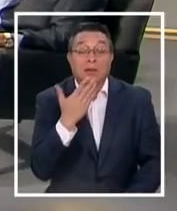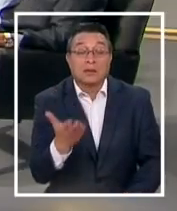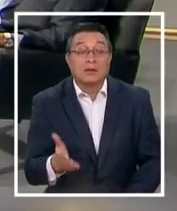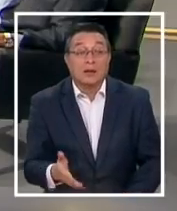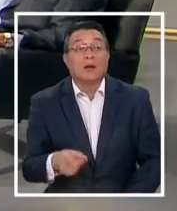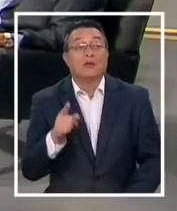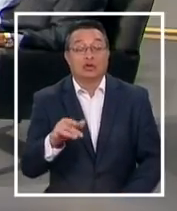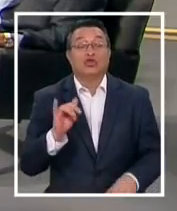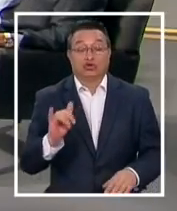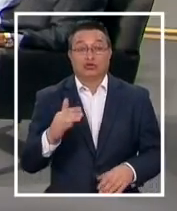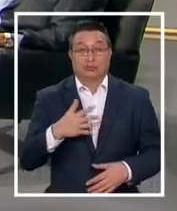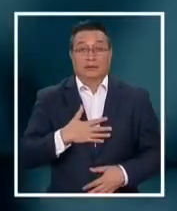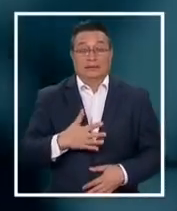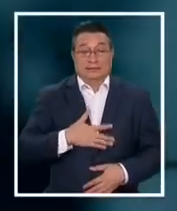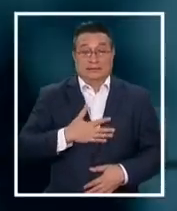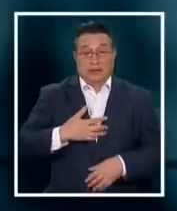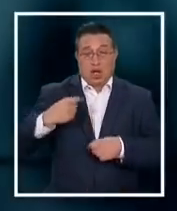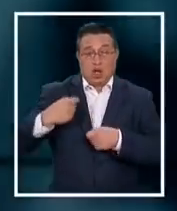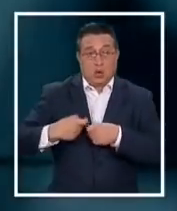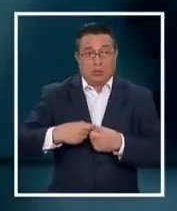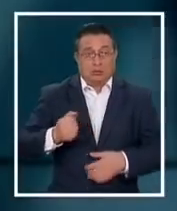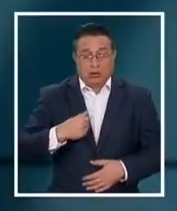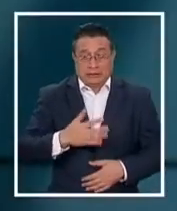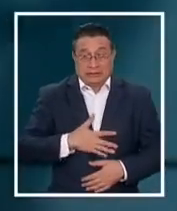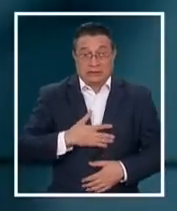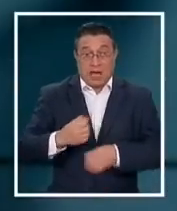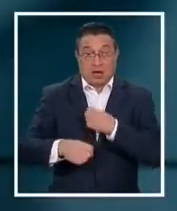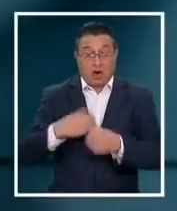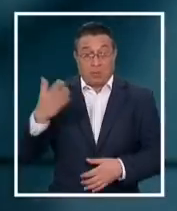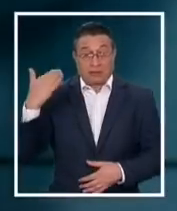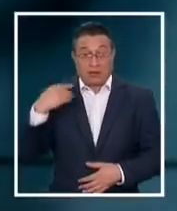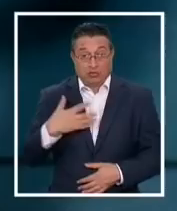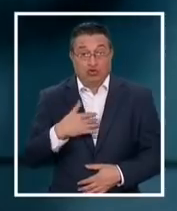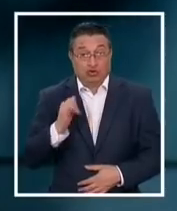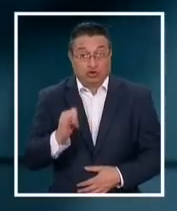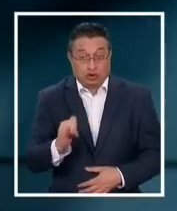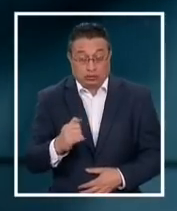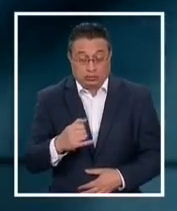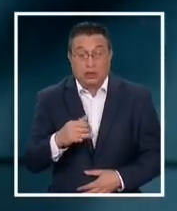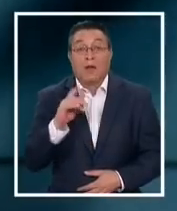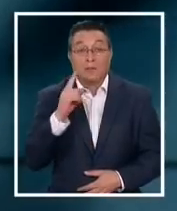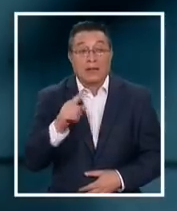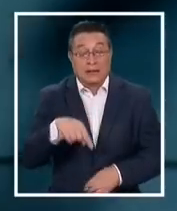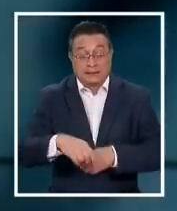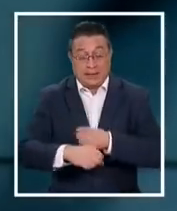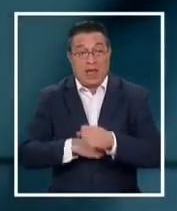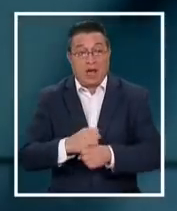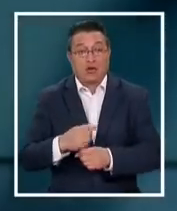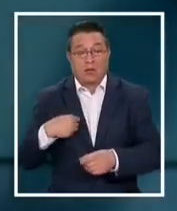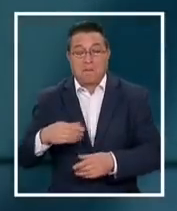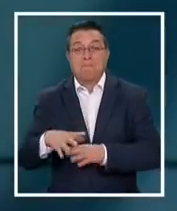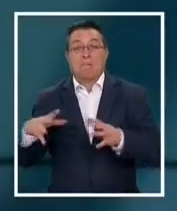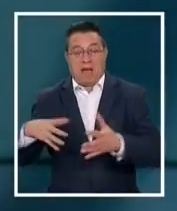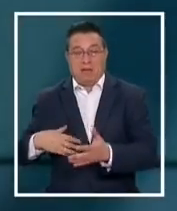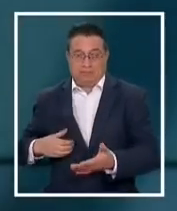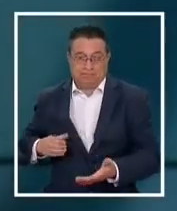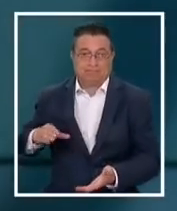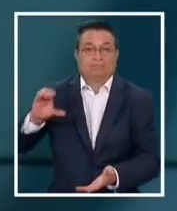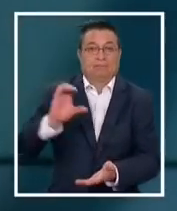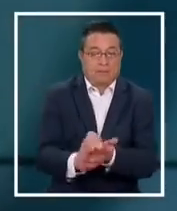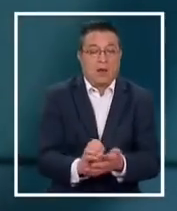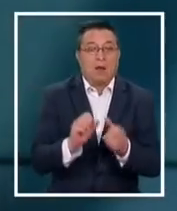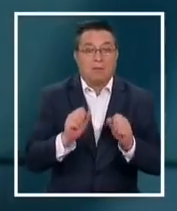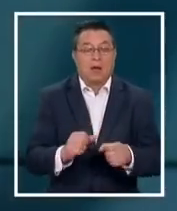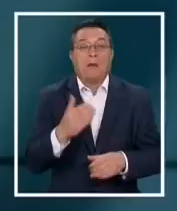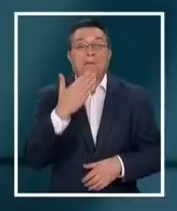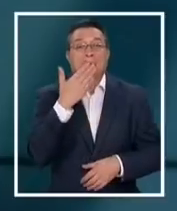esa rigidez que yo sentí, y voy a ser súper sincera, el año pasado, fue que este año efectivamente se pusiera más plata, que pudiéramos